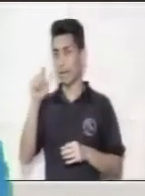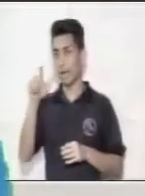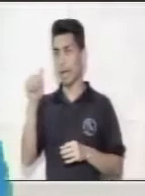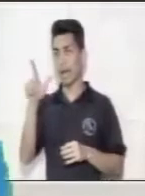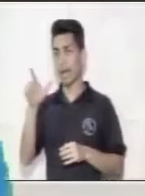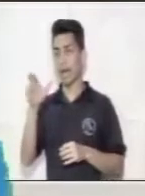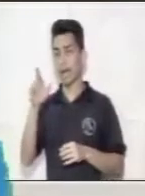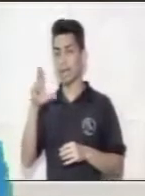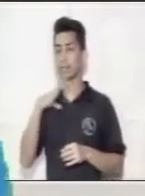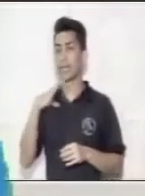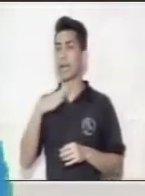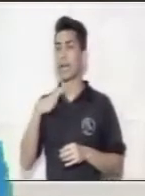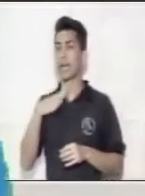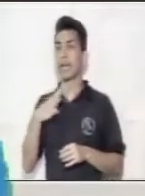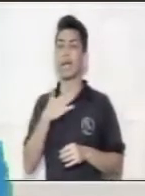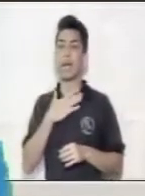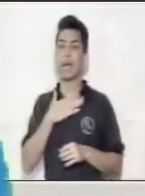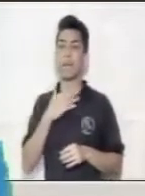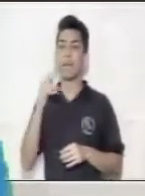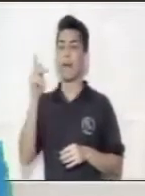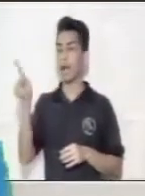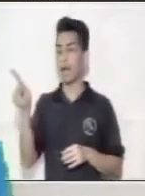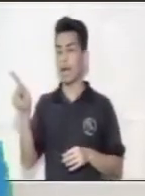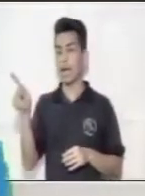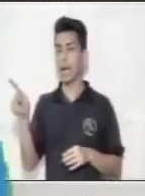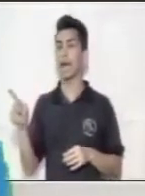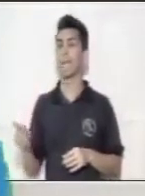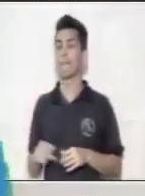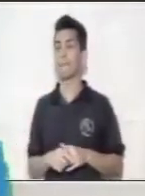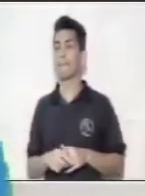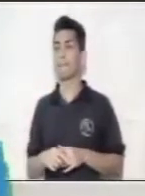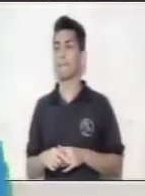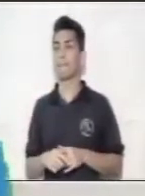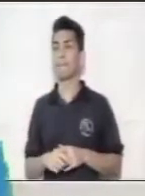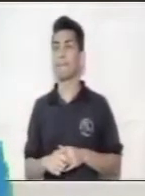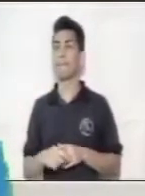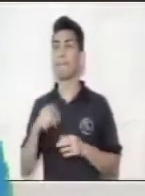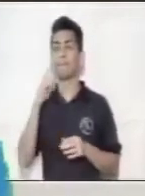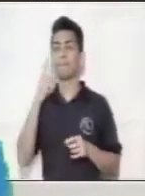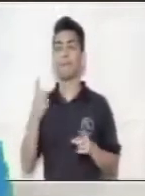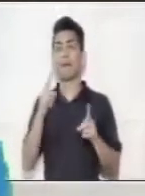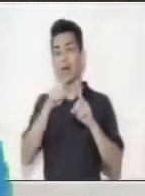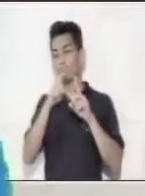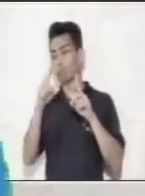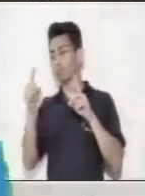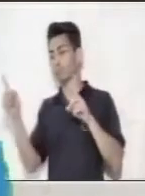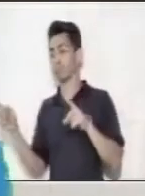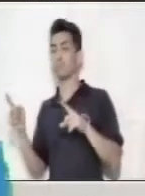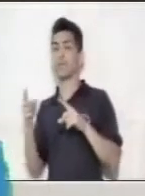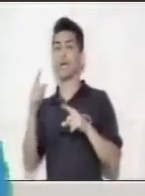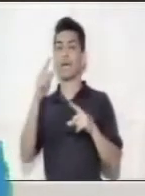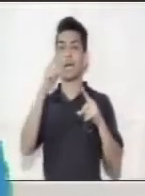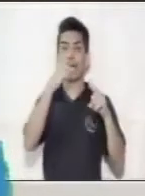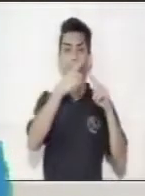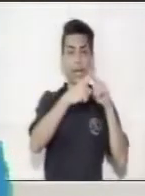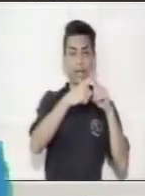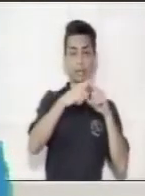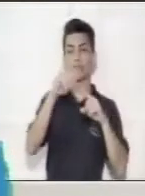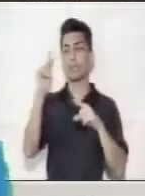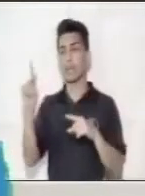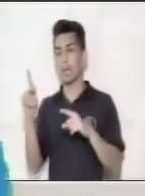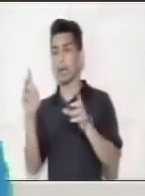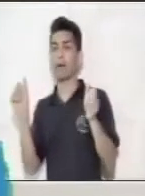Entonces, esta constante k o este escalar k va a afectar a cada uno de los